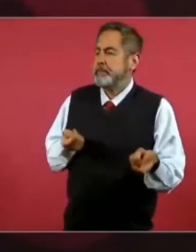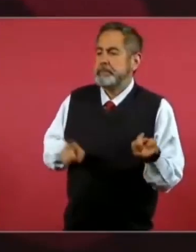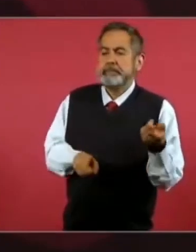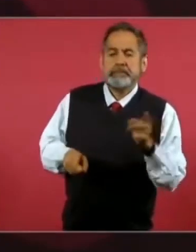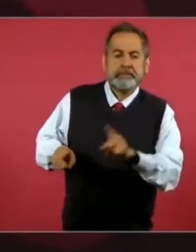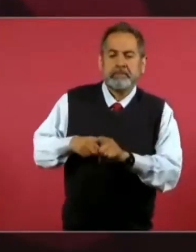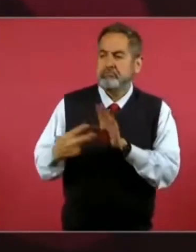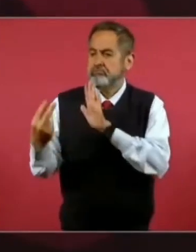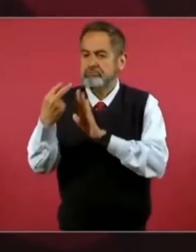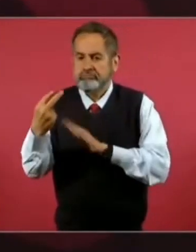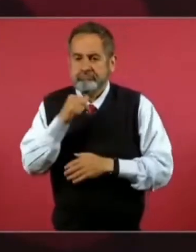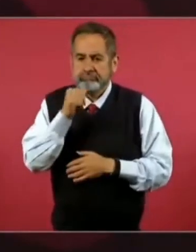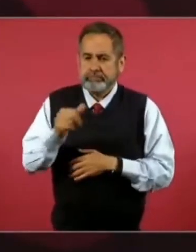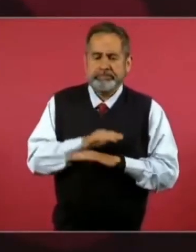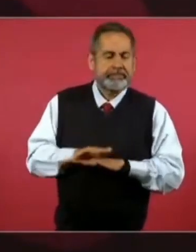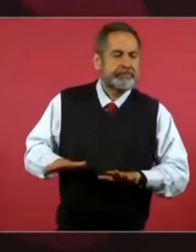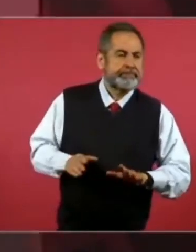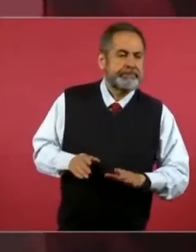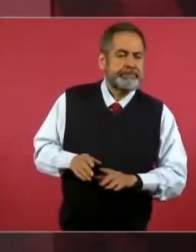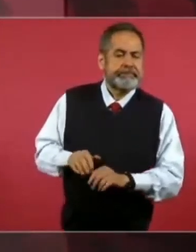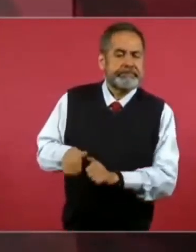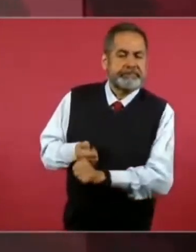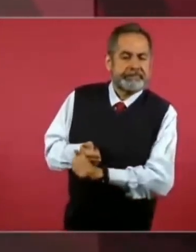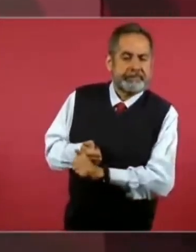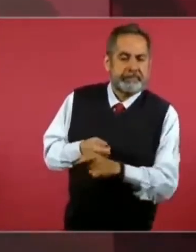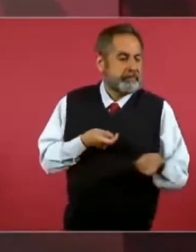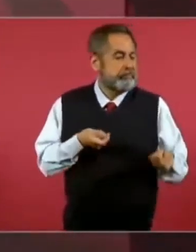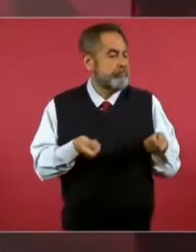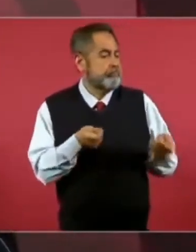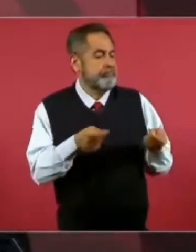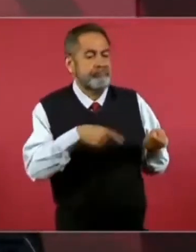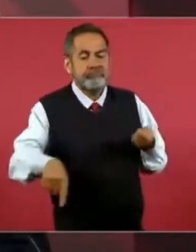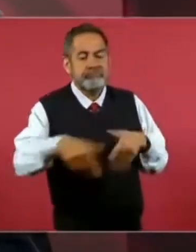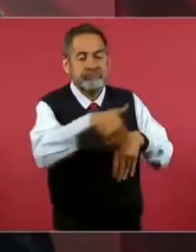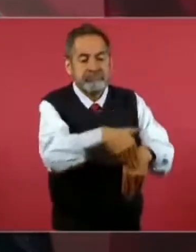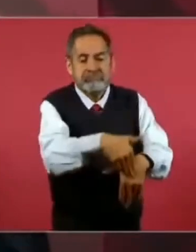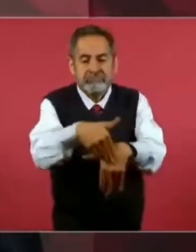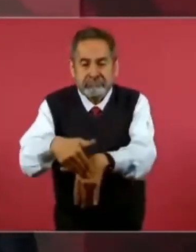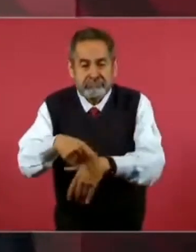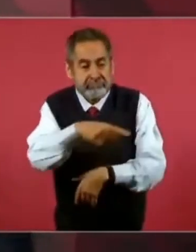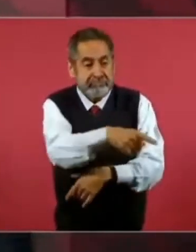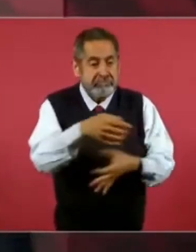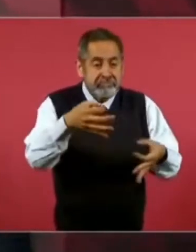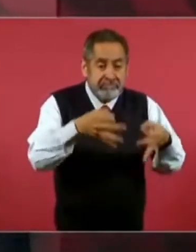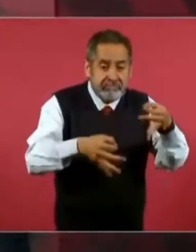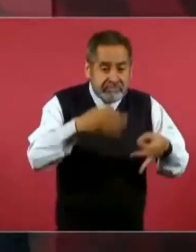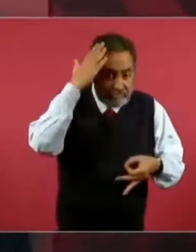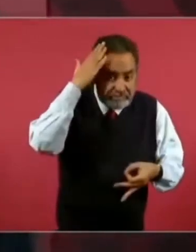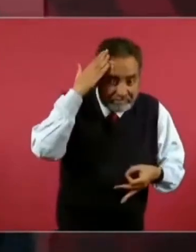pero son los que tienen a su servicio a ministros de la Corte.